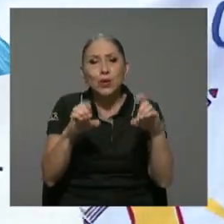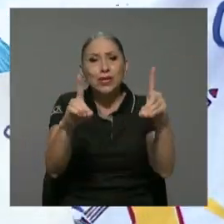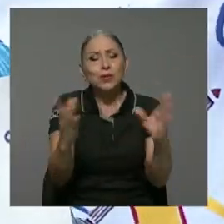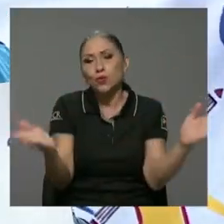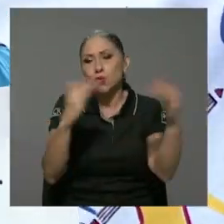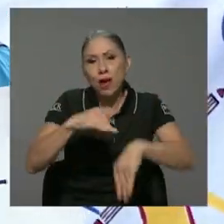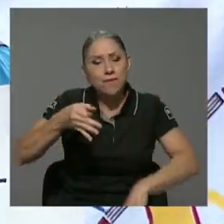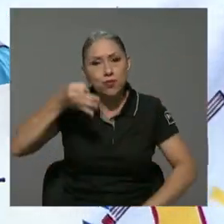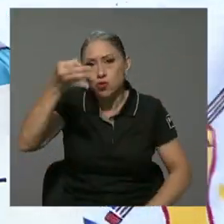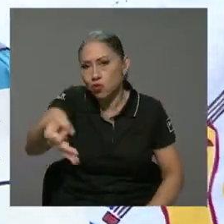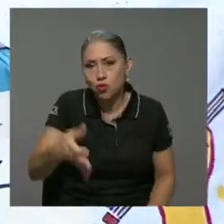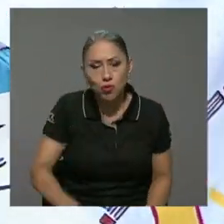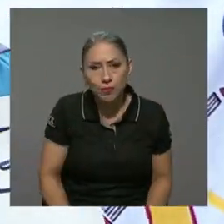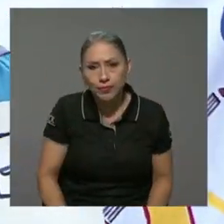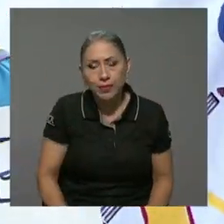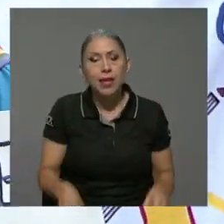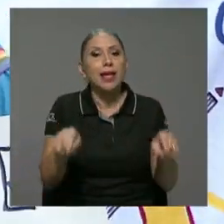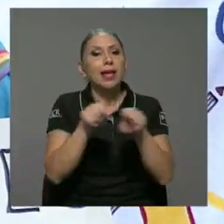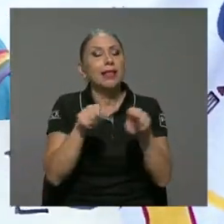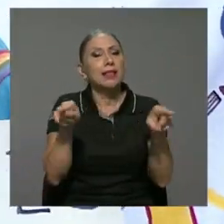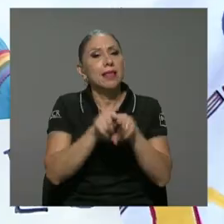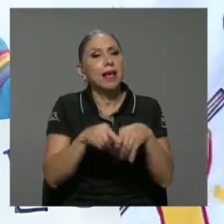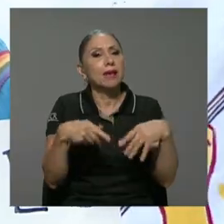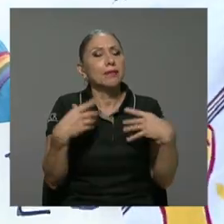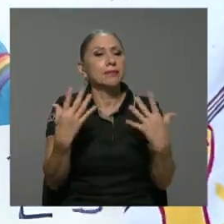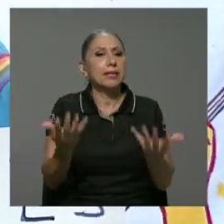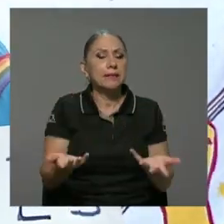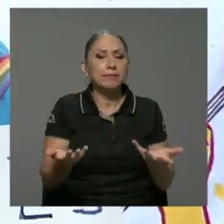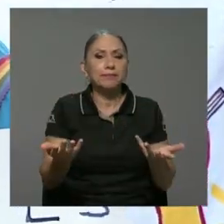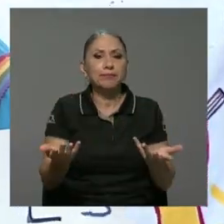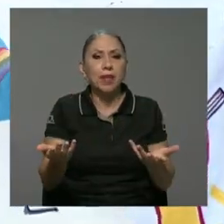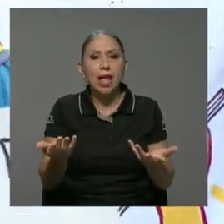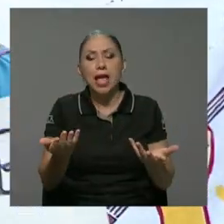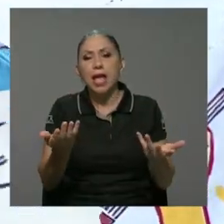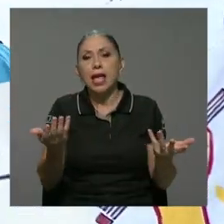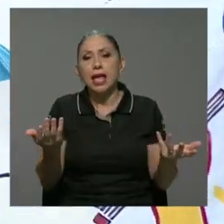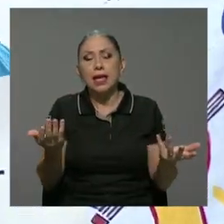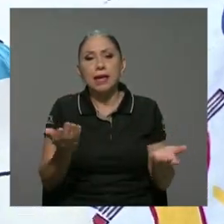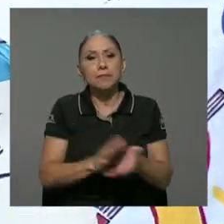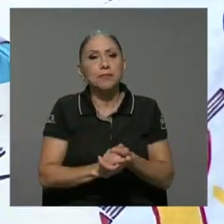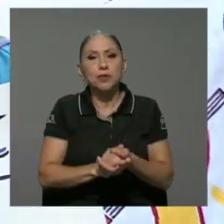Y aparte de eso, todo lo que son